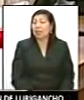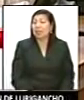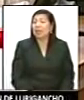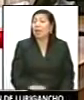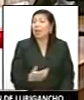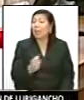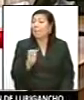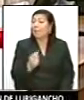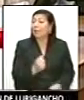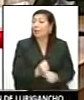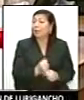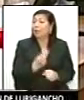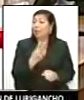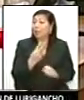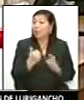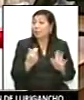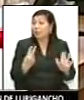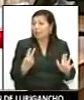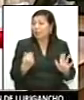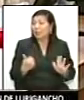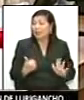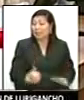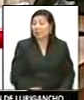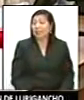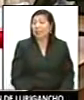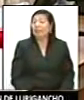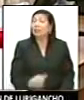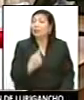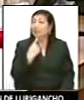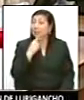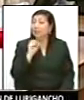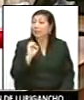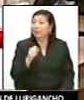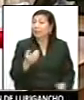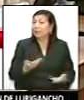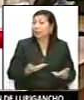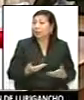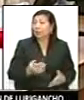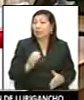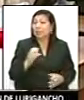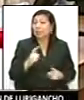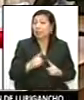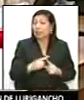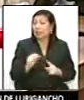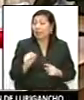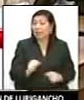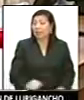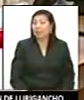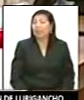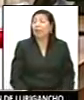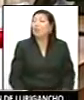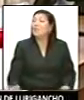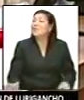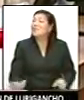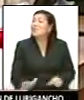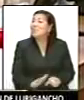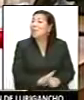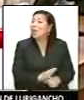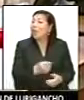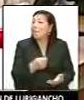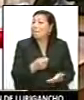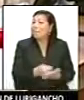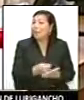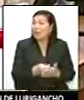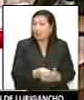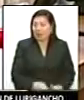hay trabajadores del régimen 276 que tienen la posibilidad de sí hacer el cálculo de su CTS sobre la base del total de sus remuneraciones